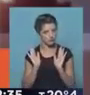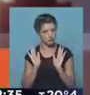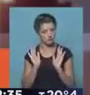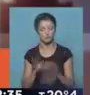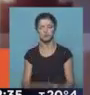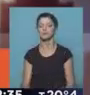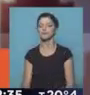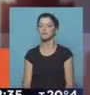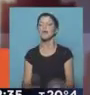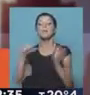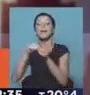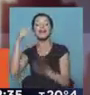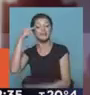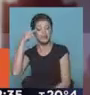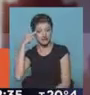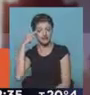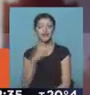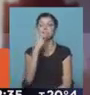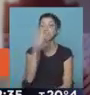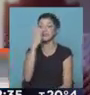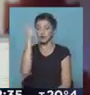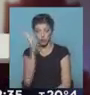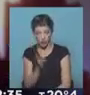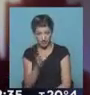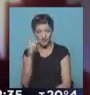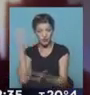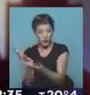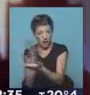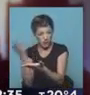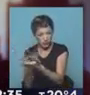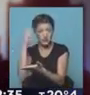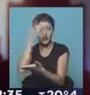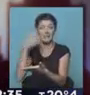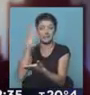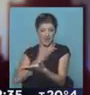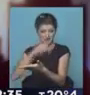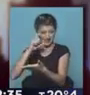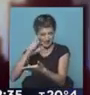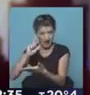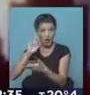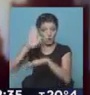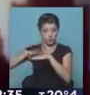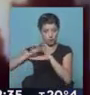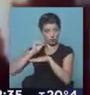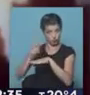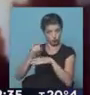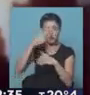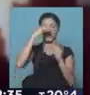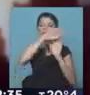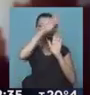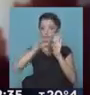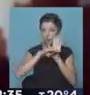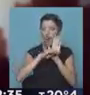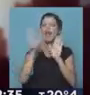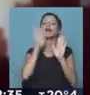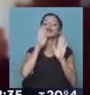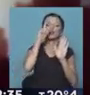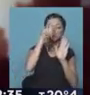China es responsable del 24% de las emisiones de gases de efecto invernadero. Le sigue Estados Unidos con